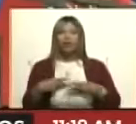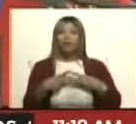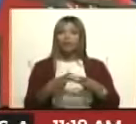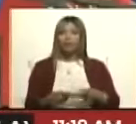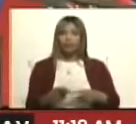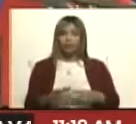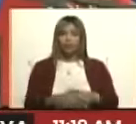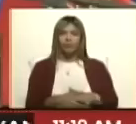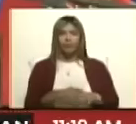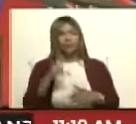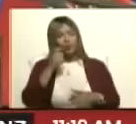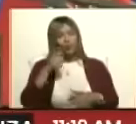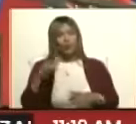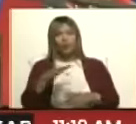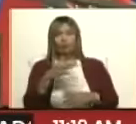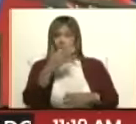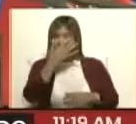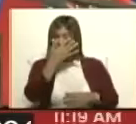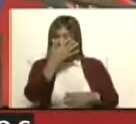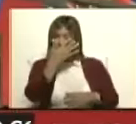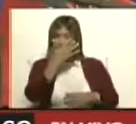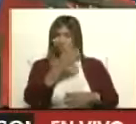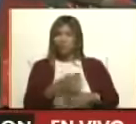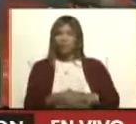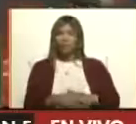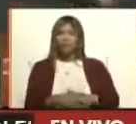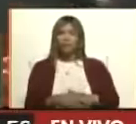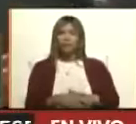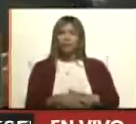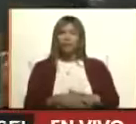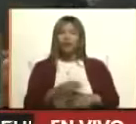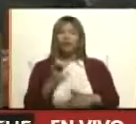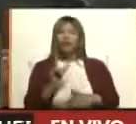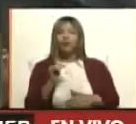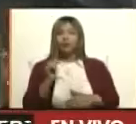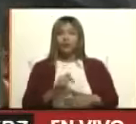voluntad popular. Y esto